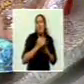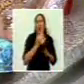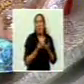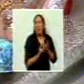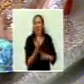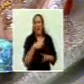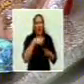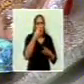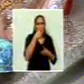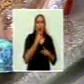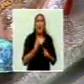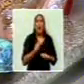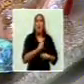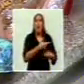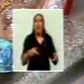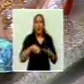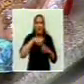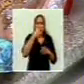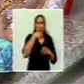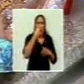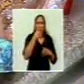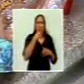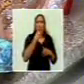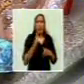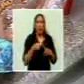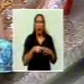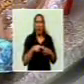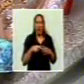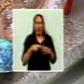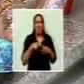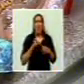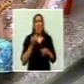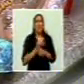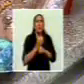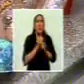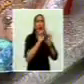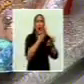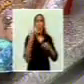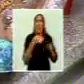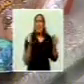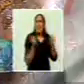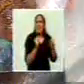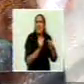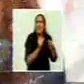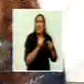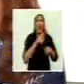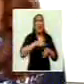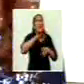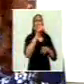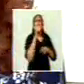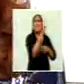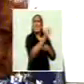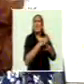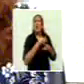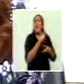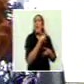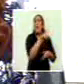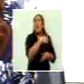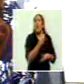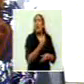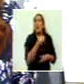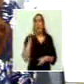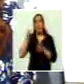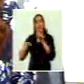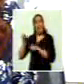los yoguritos. ¿Cómo llegábamos con el yogur, con la cadena de frío a los colegios alejados? Esta gente, los científicos